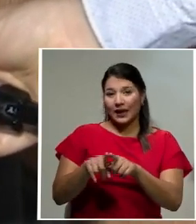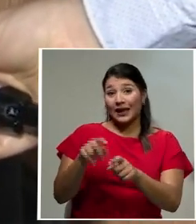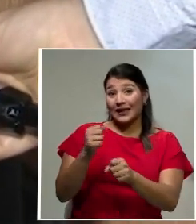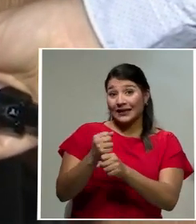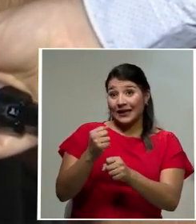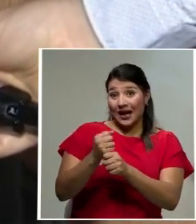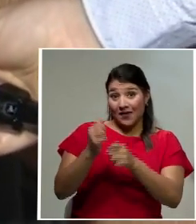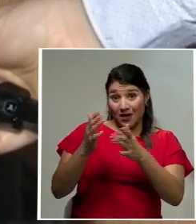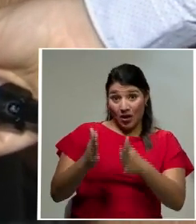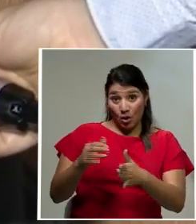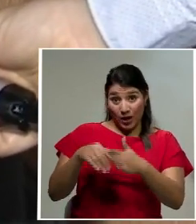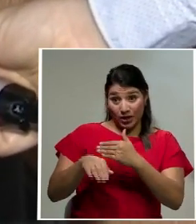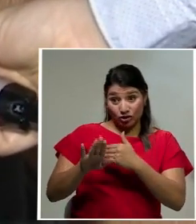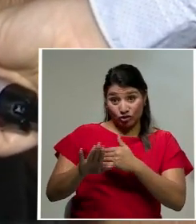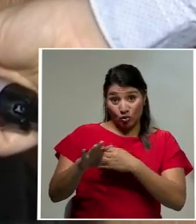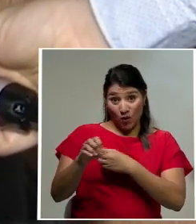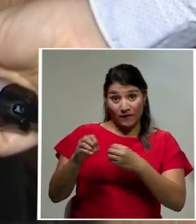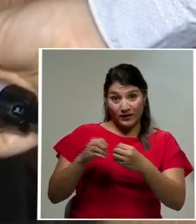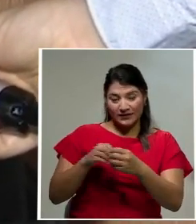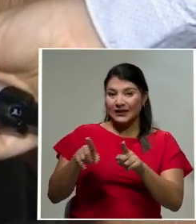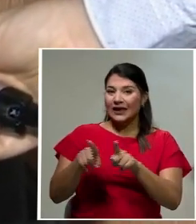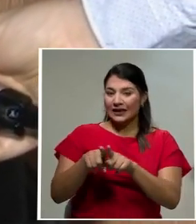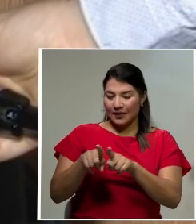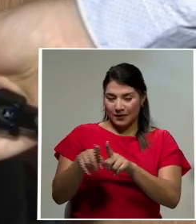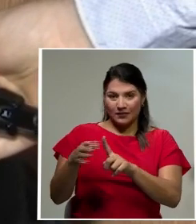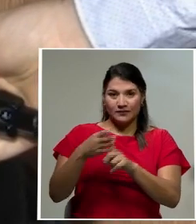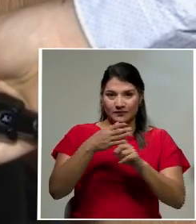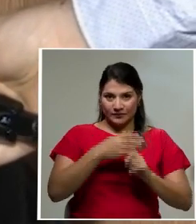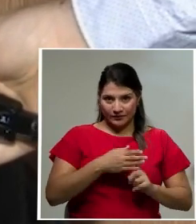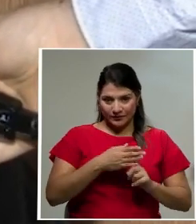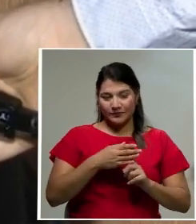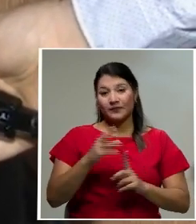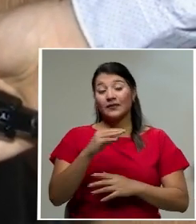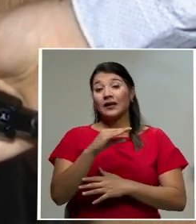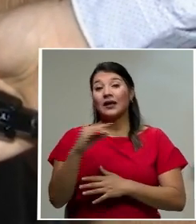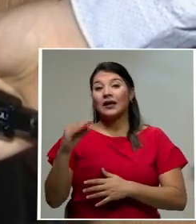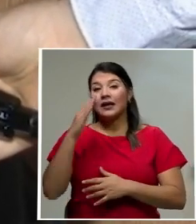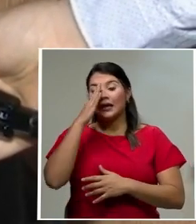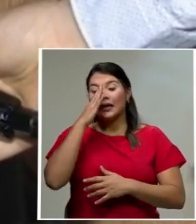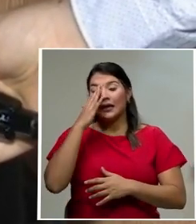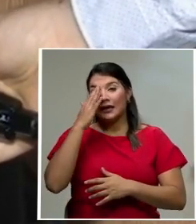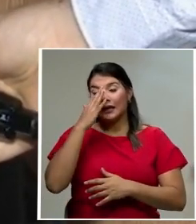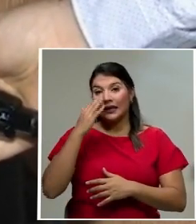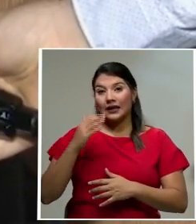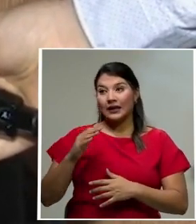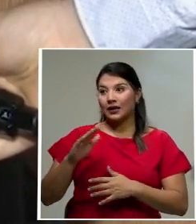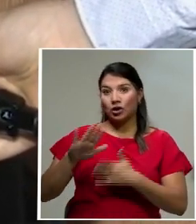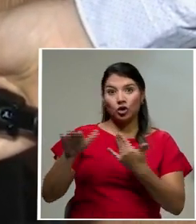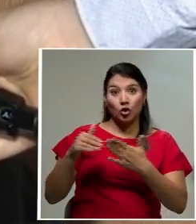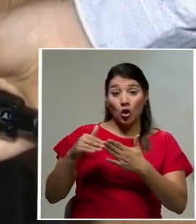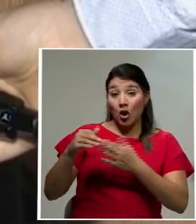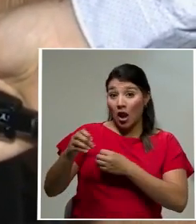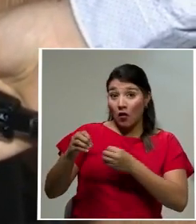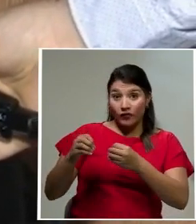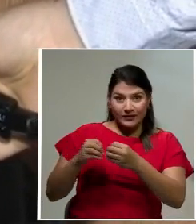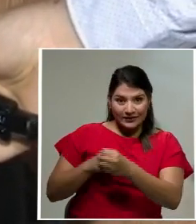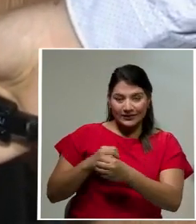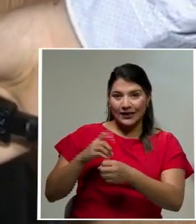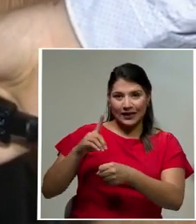se mandó para la casa, y tanto el plenario como el despacho del diputado se les hizo una limpieza